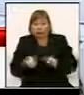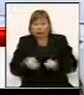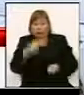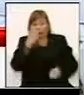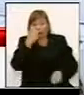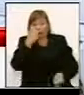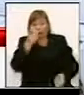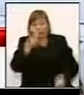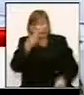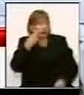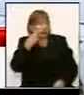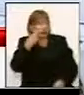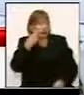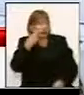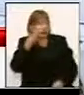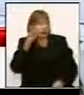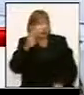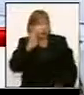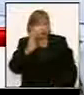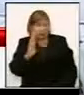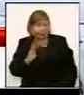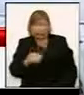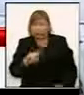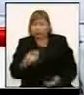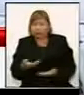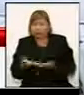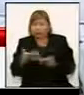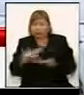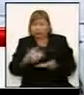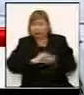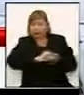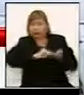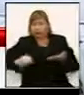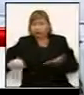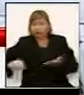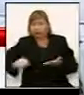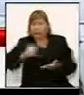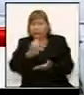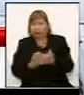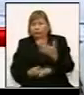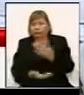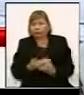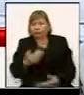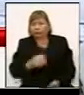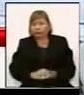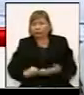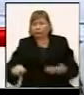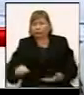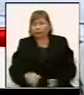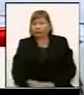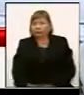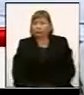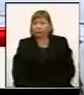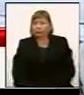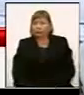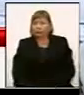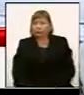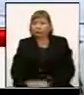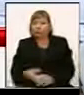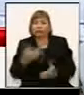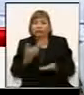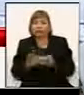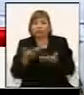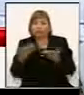señor brasileño que me lo estaban dando, me lo arrancó de las manos. Y lo único que me dejó